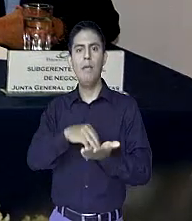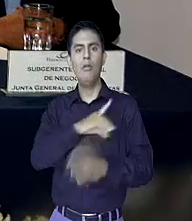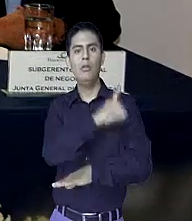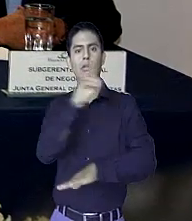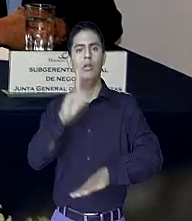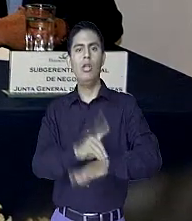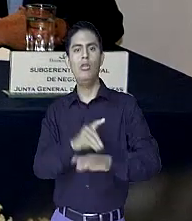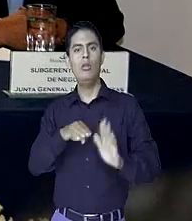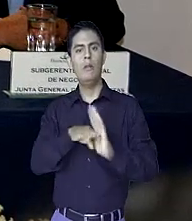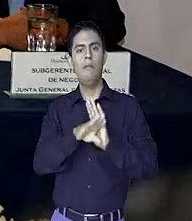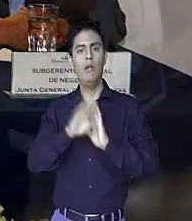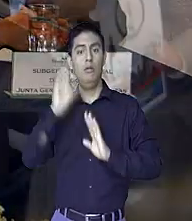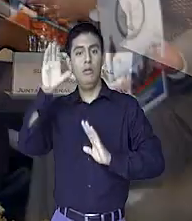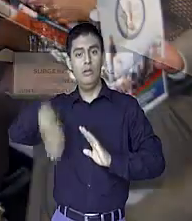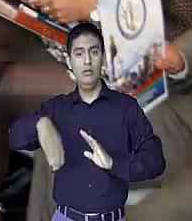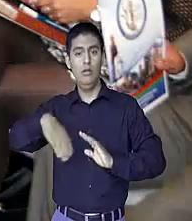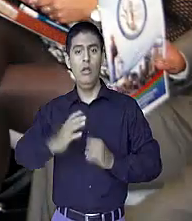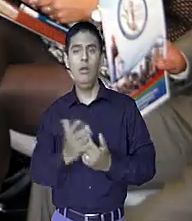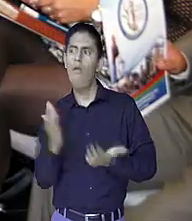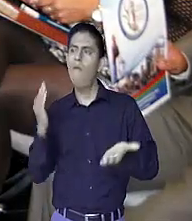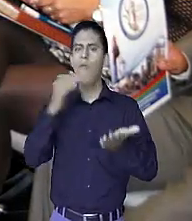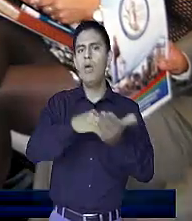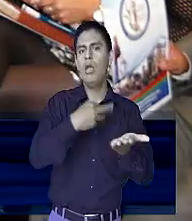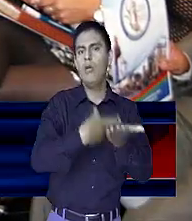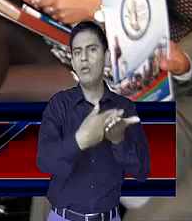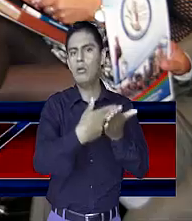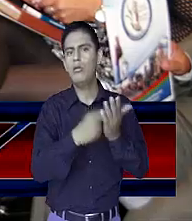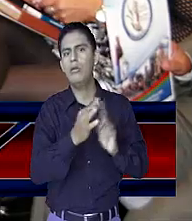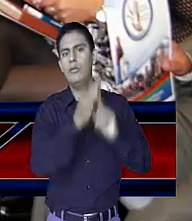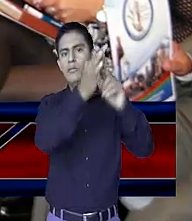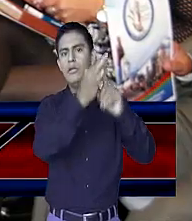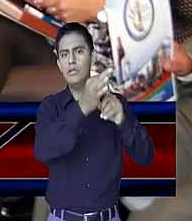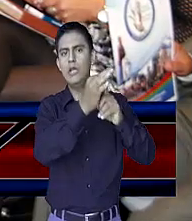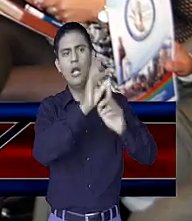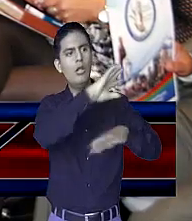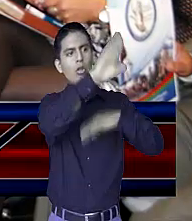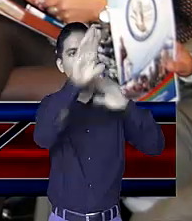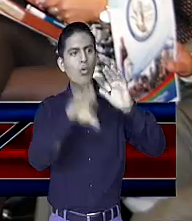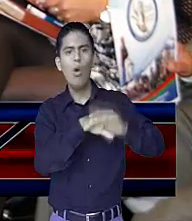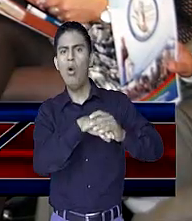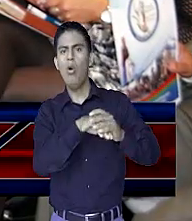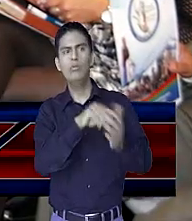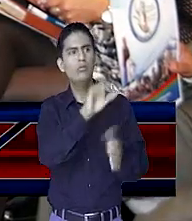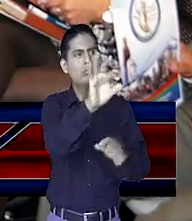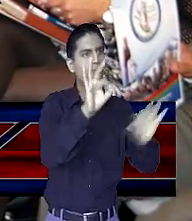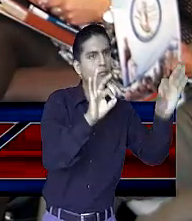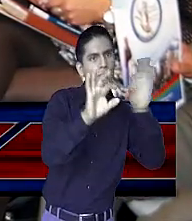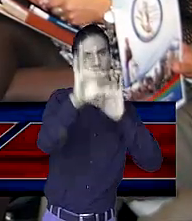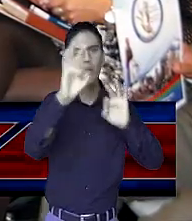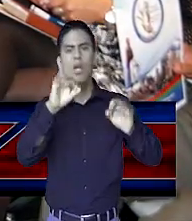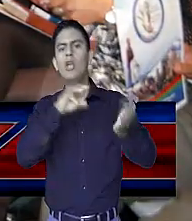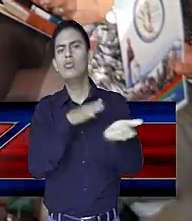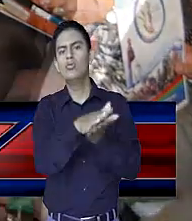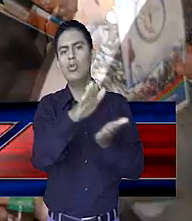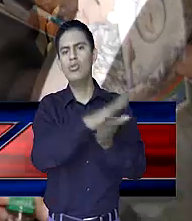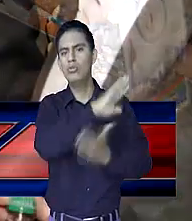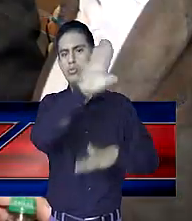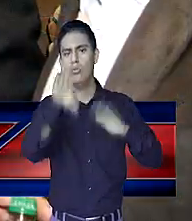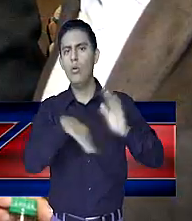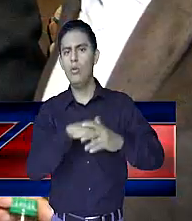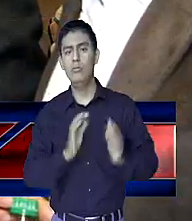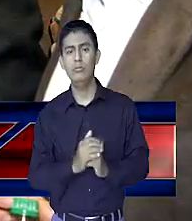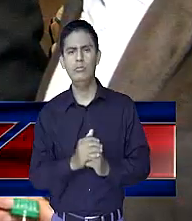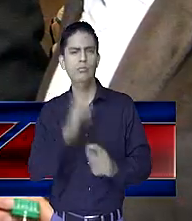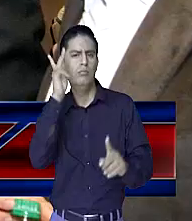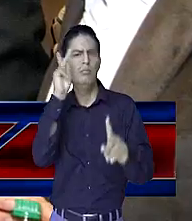directorio del Banco del Estado, asistió a la reunión de la Junta General Extraordinaria de Accionistas de esta entidad. El